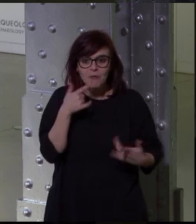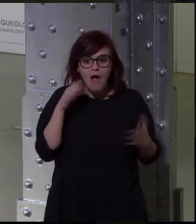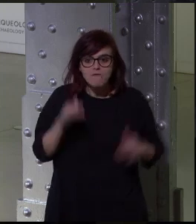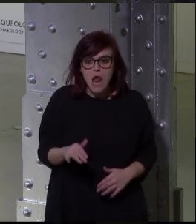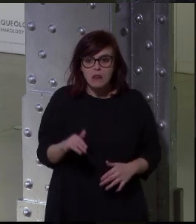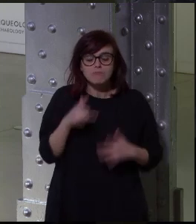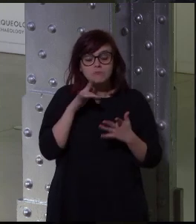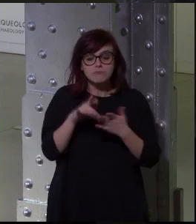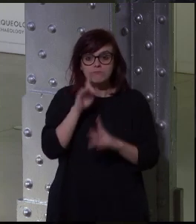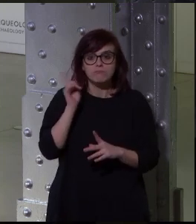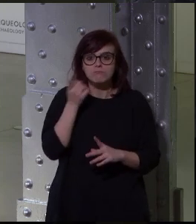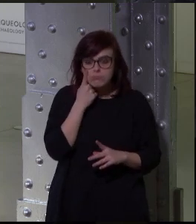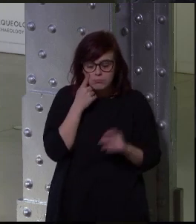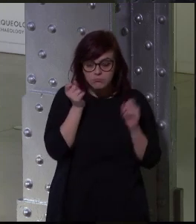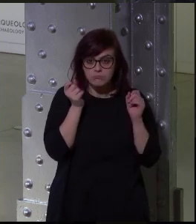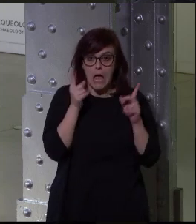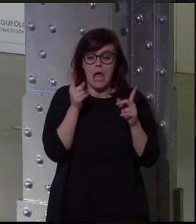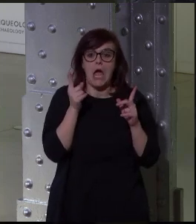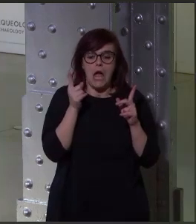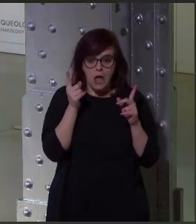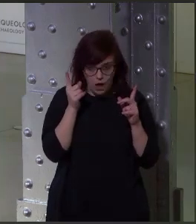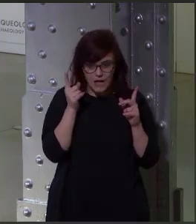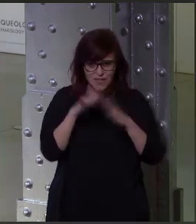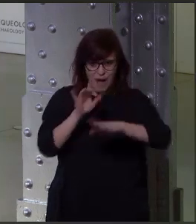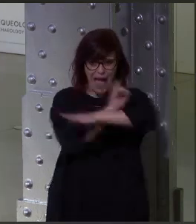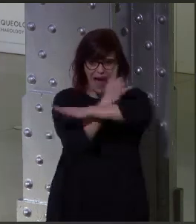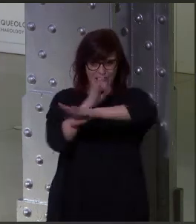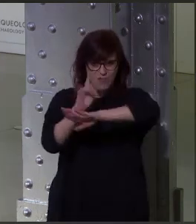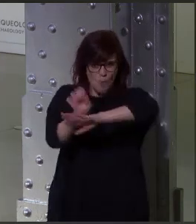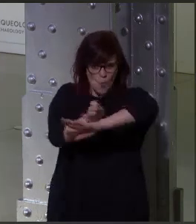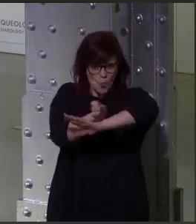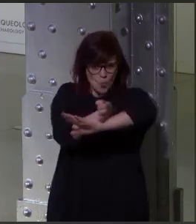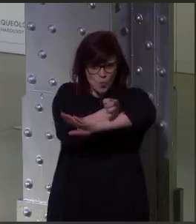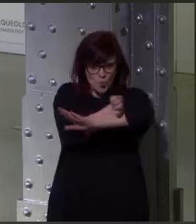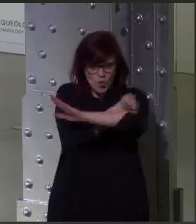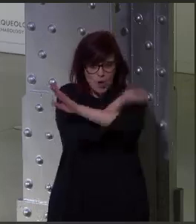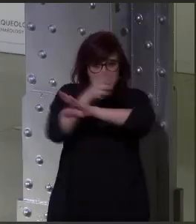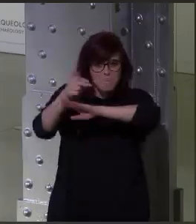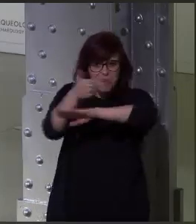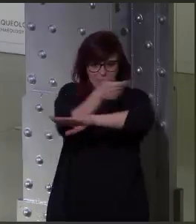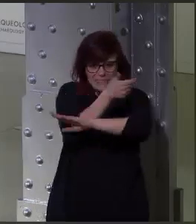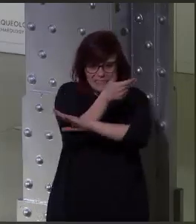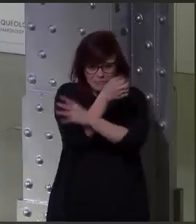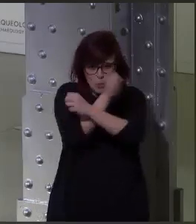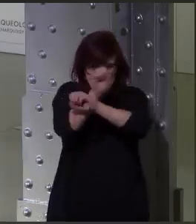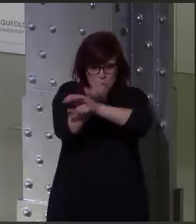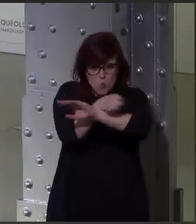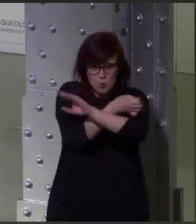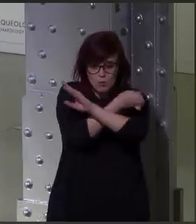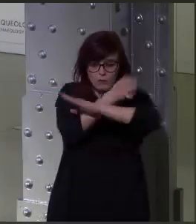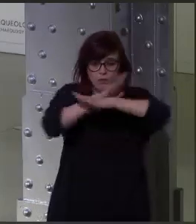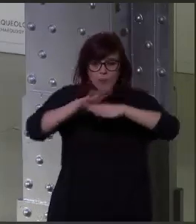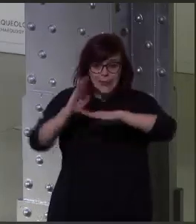nos encontramos algo que nos sorprendió muchísimo, es que esos arrecifes estaban pelados, peces no quedaban, ¿no? Y